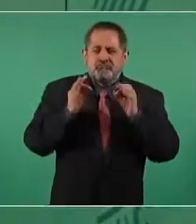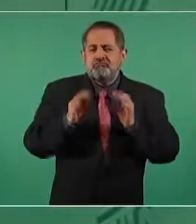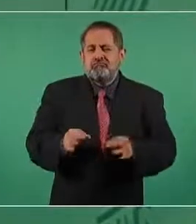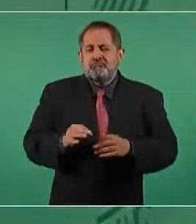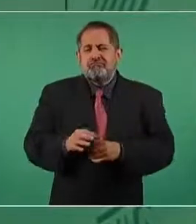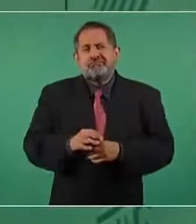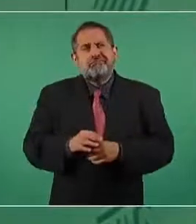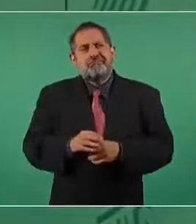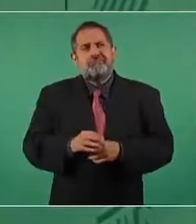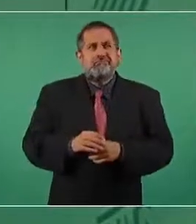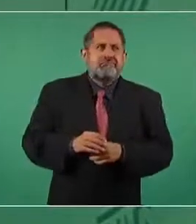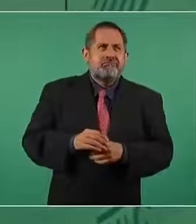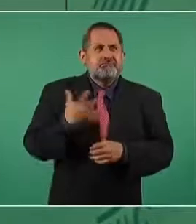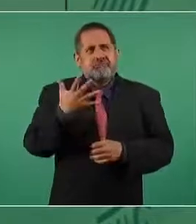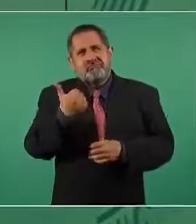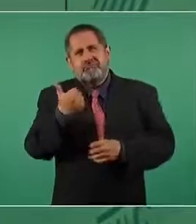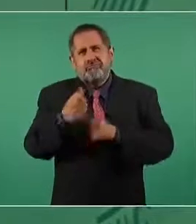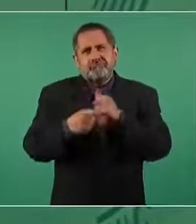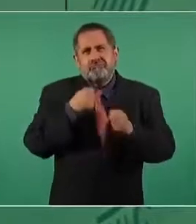después de 5, de 6 años,